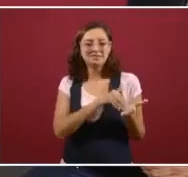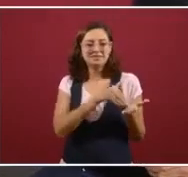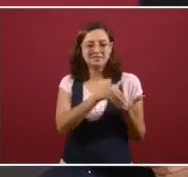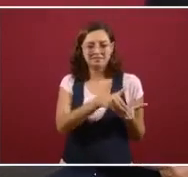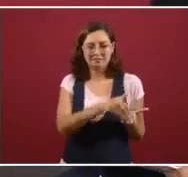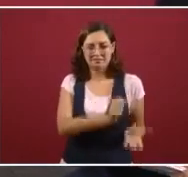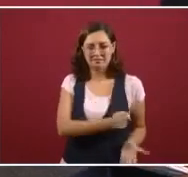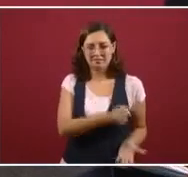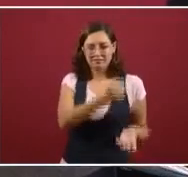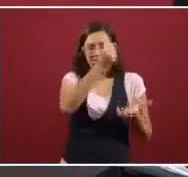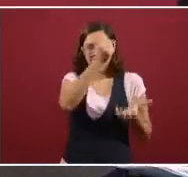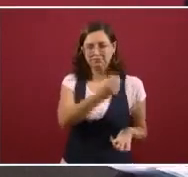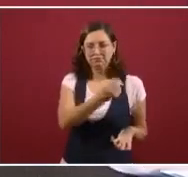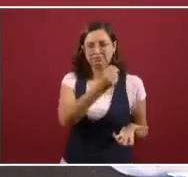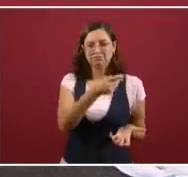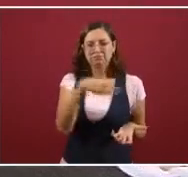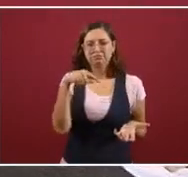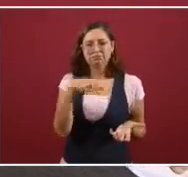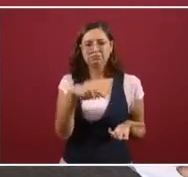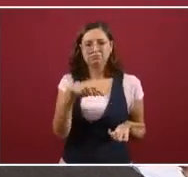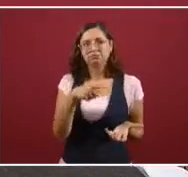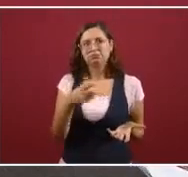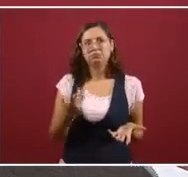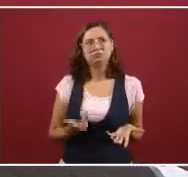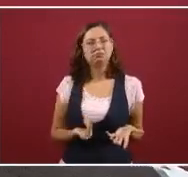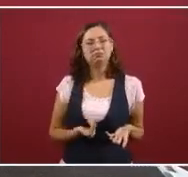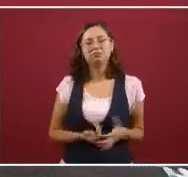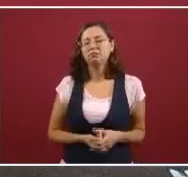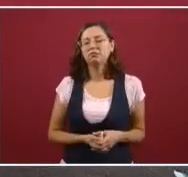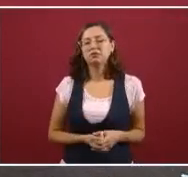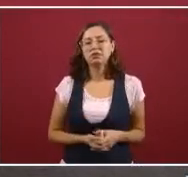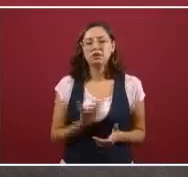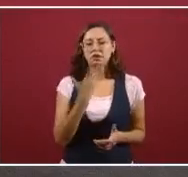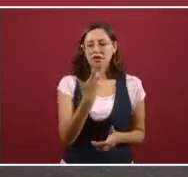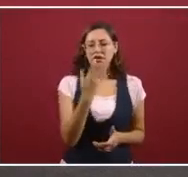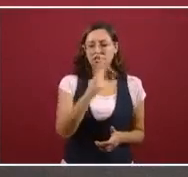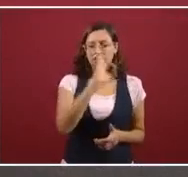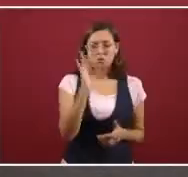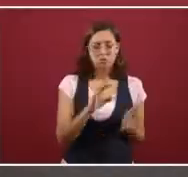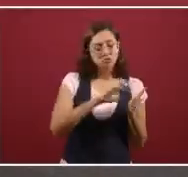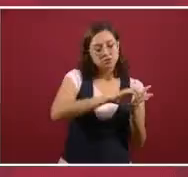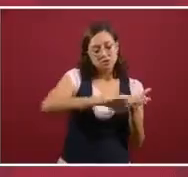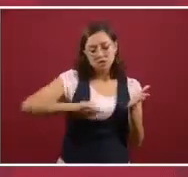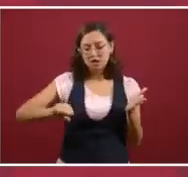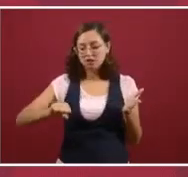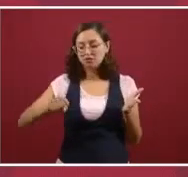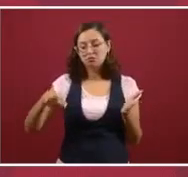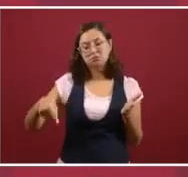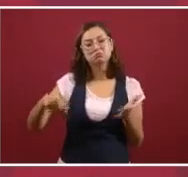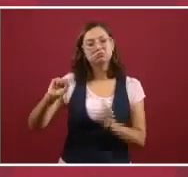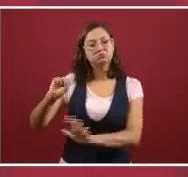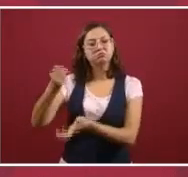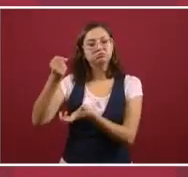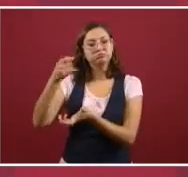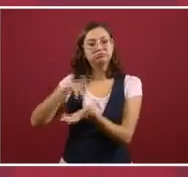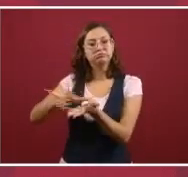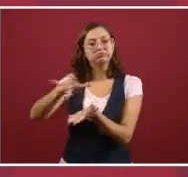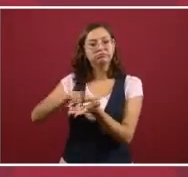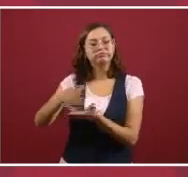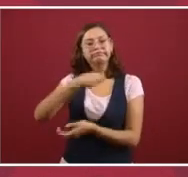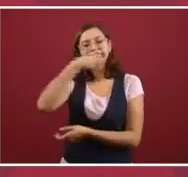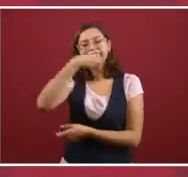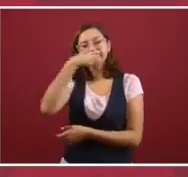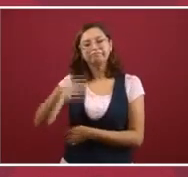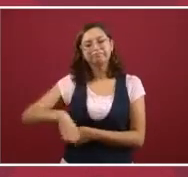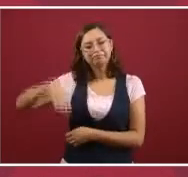estamos hablando de el 5% del presupuesto nacional.